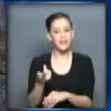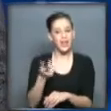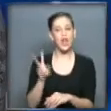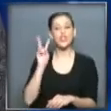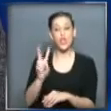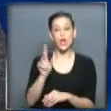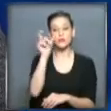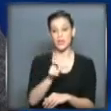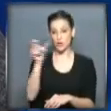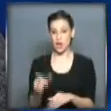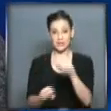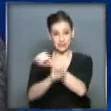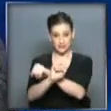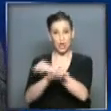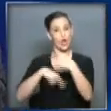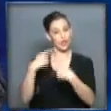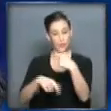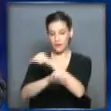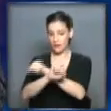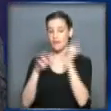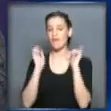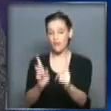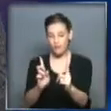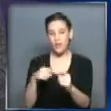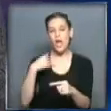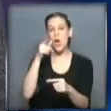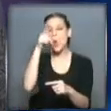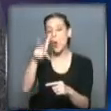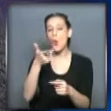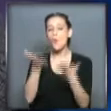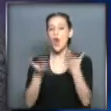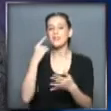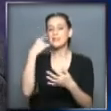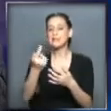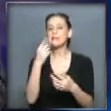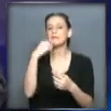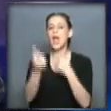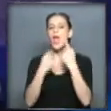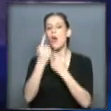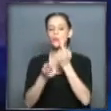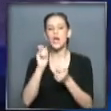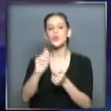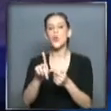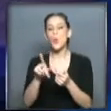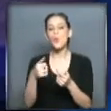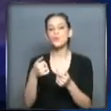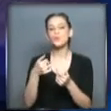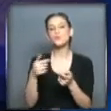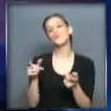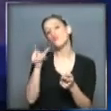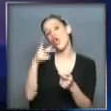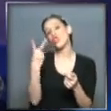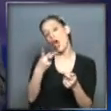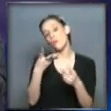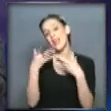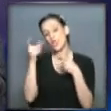dos motormans seguirían detenidos y van a ser indagados por la justicia y que sus asistentes serían liberados.